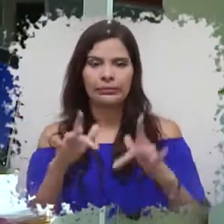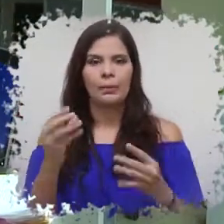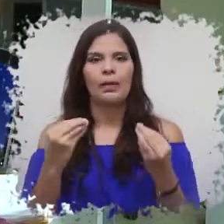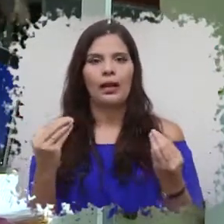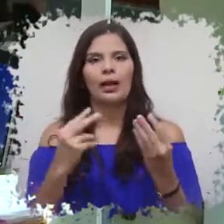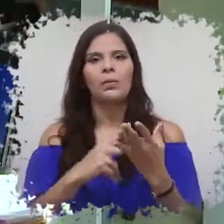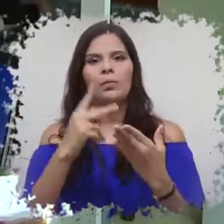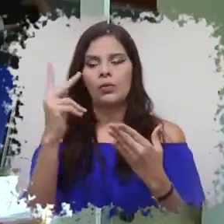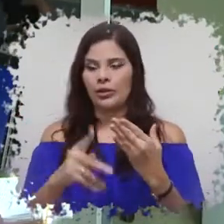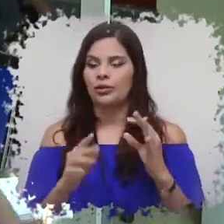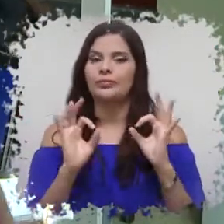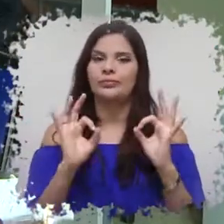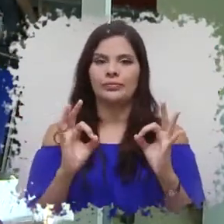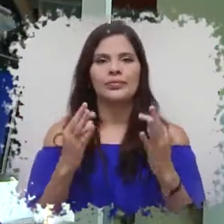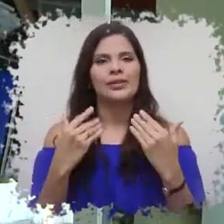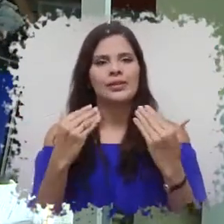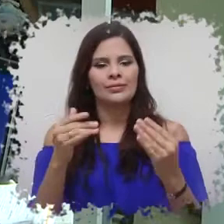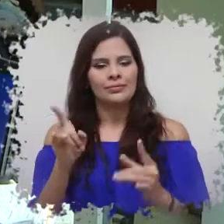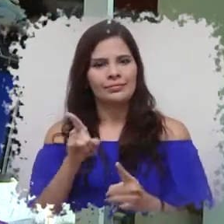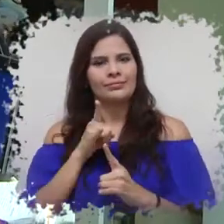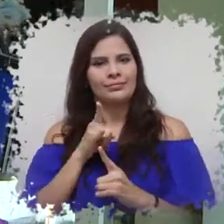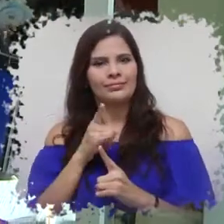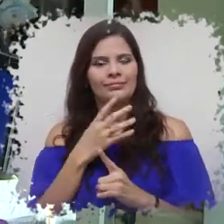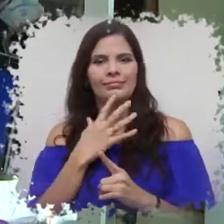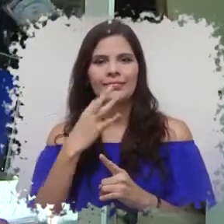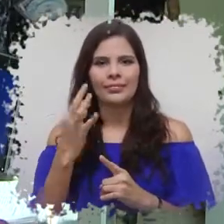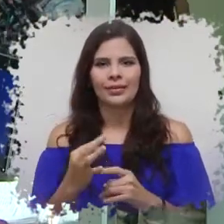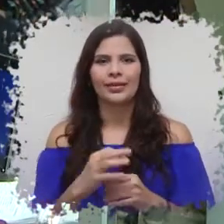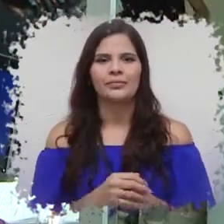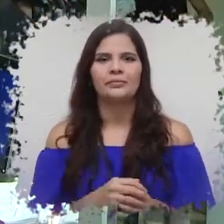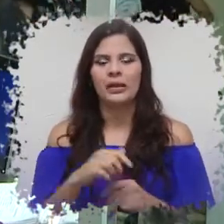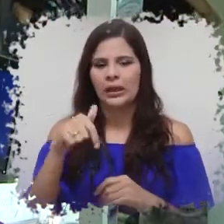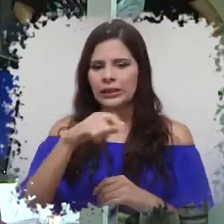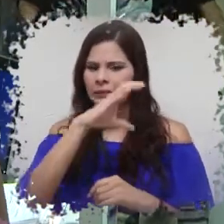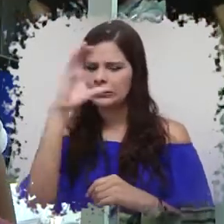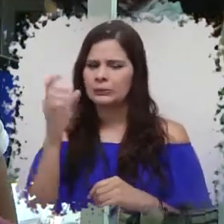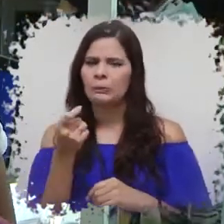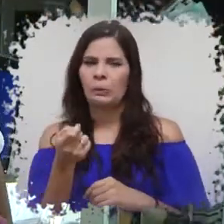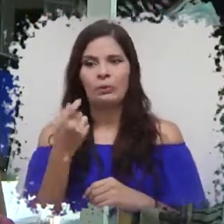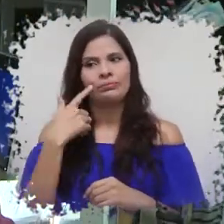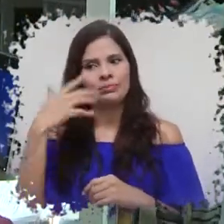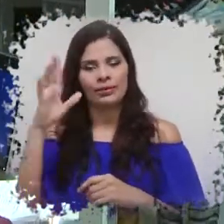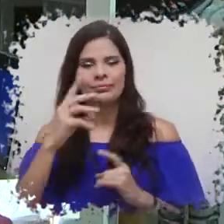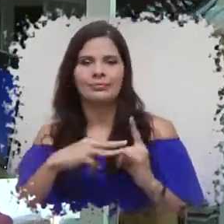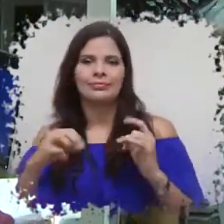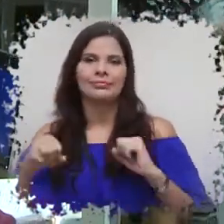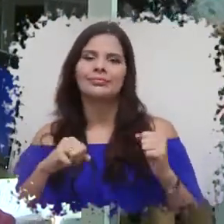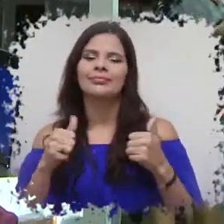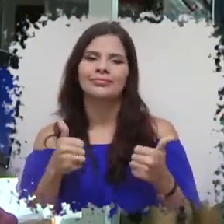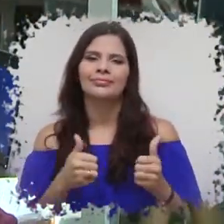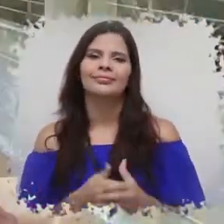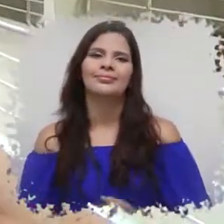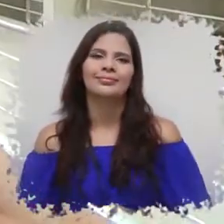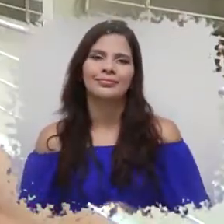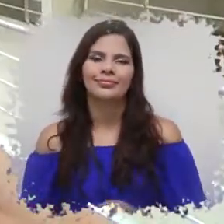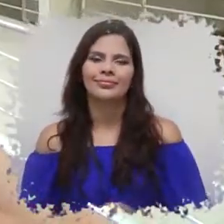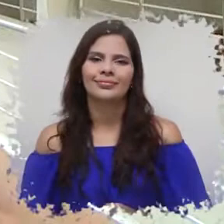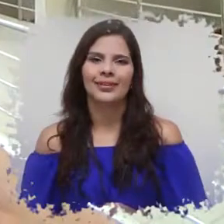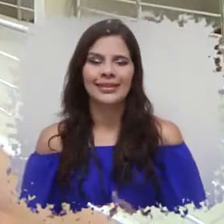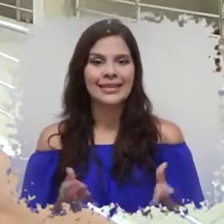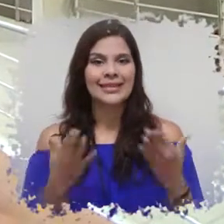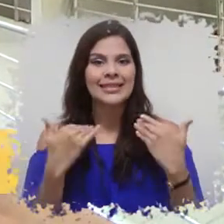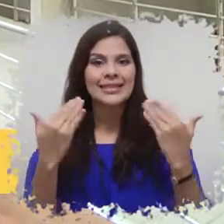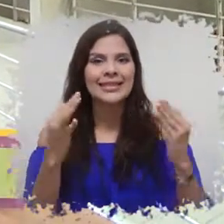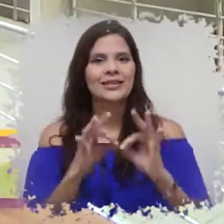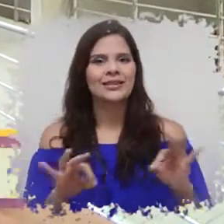digamos, utilizar estas instalaciones para hacer proyectos como este, que son de los pocos que se han hecho aquí en el Caribe. Para nosotros es muy